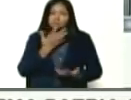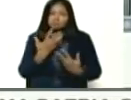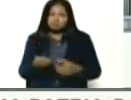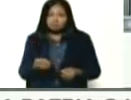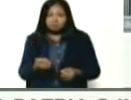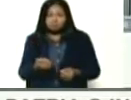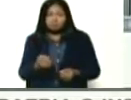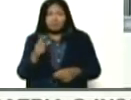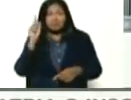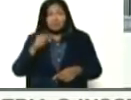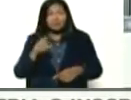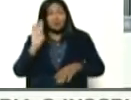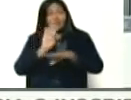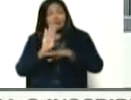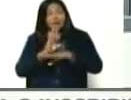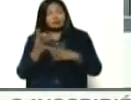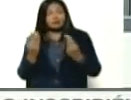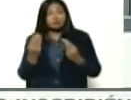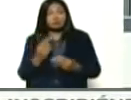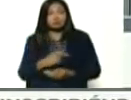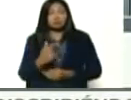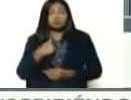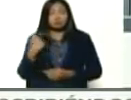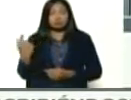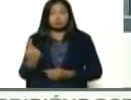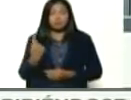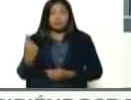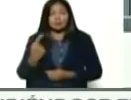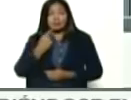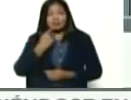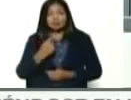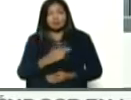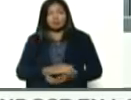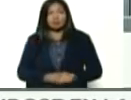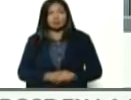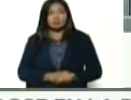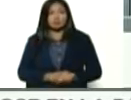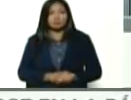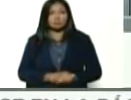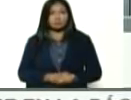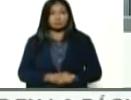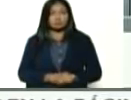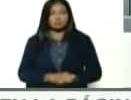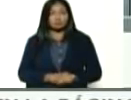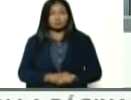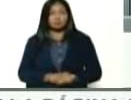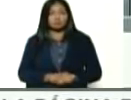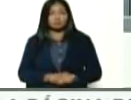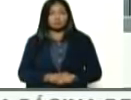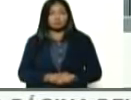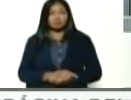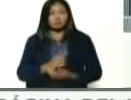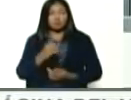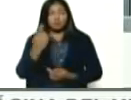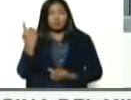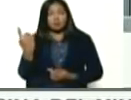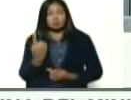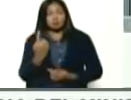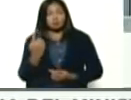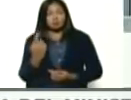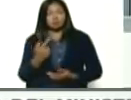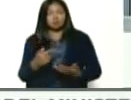hay que cuidarse yo solo sólo te digo a ti una sola palabra